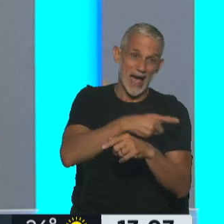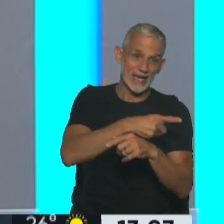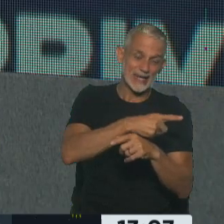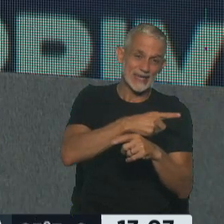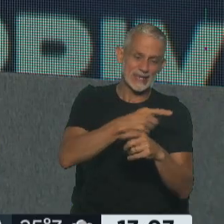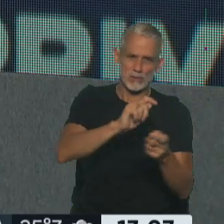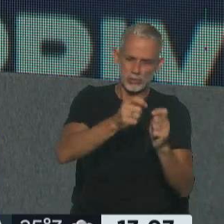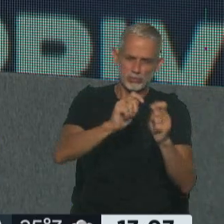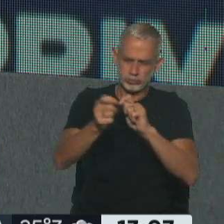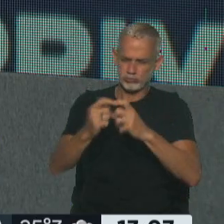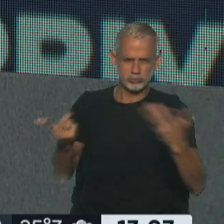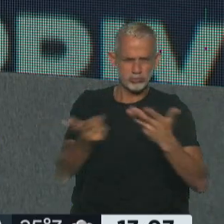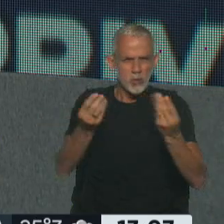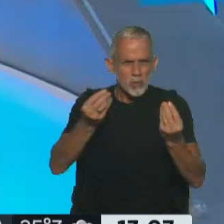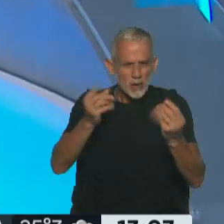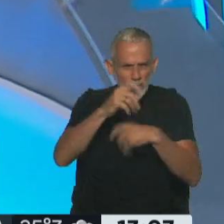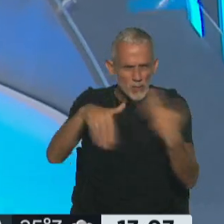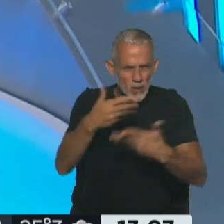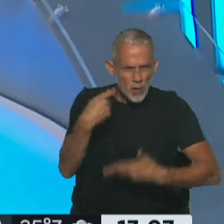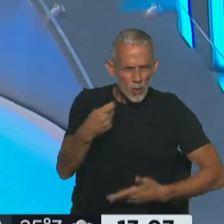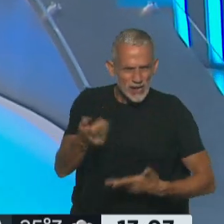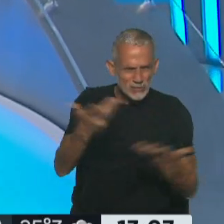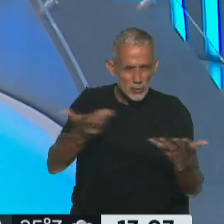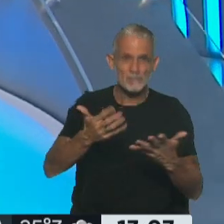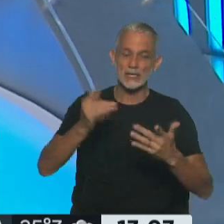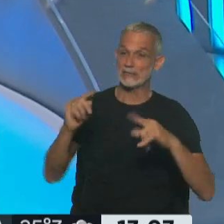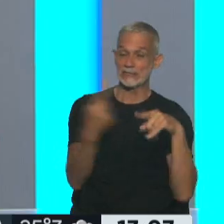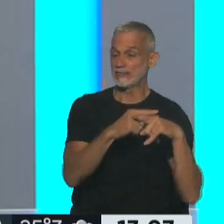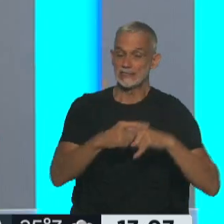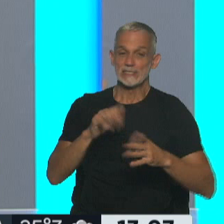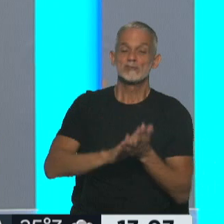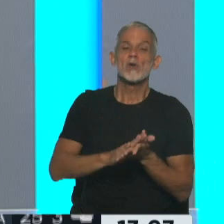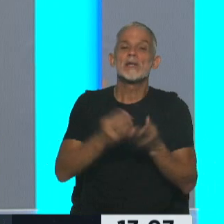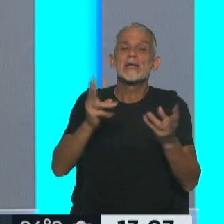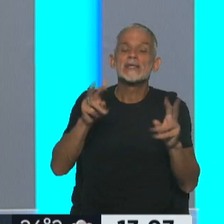también. ¿Por qué siempre es tan problemático? Porque hay siempre una discusión respecto a,